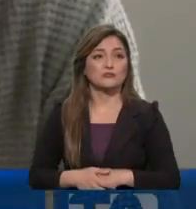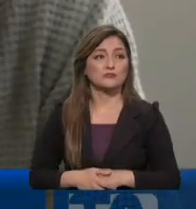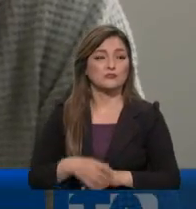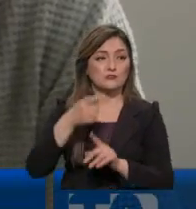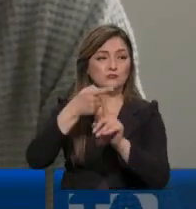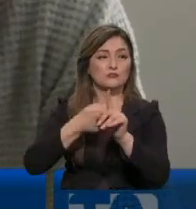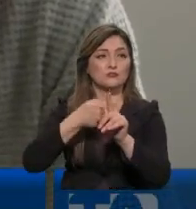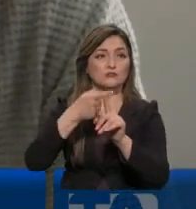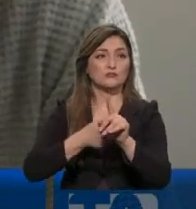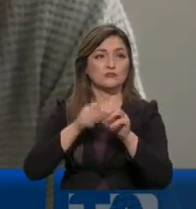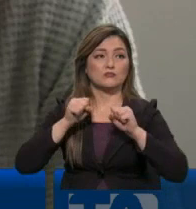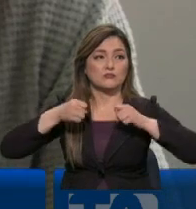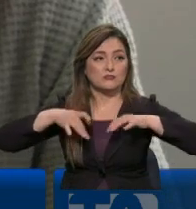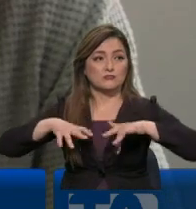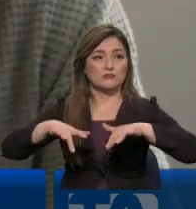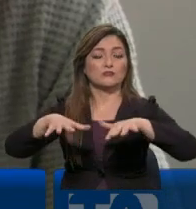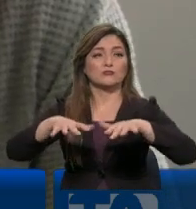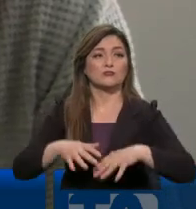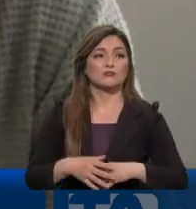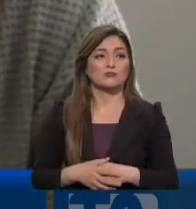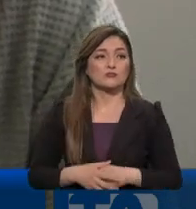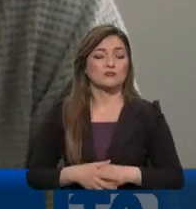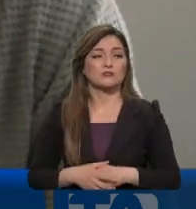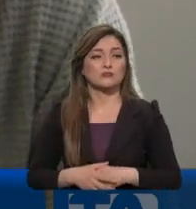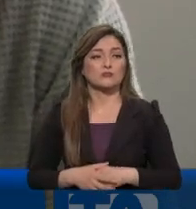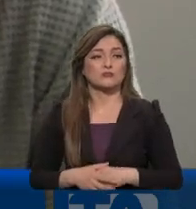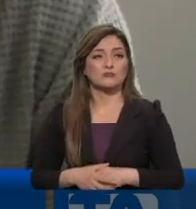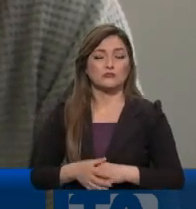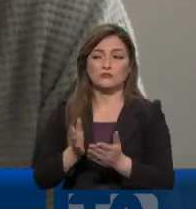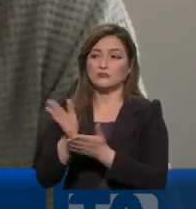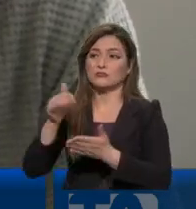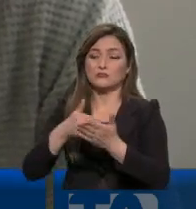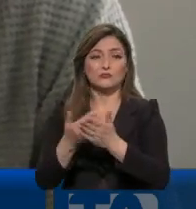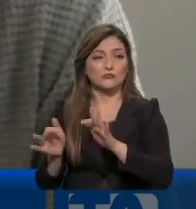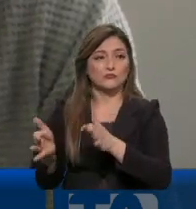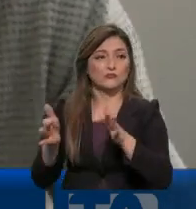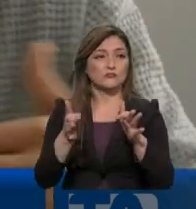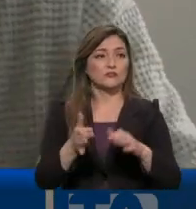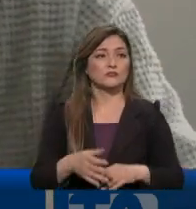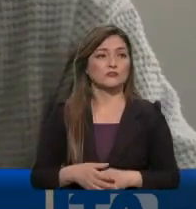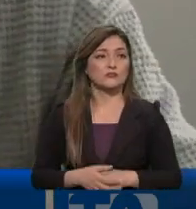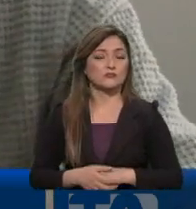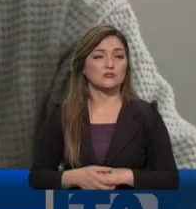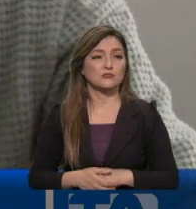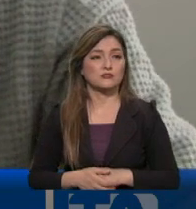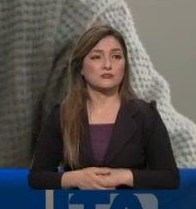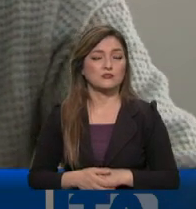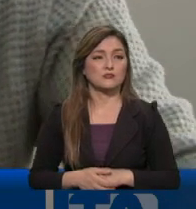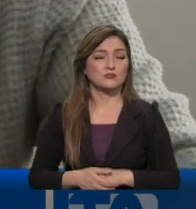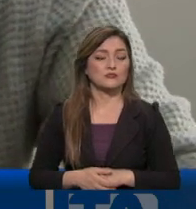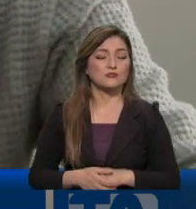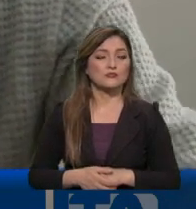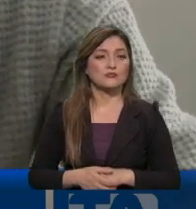de septiembre varios de ellos ya tendrían acceso a terapias y esperamos que, sobre todo para los